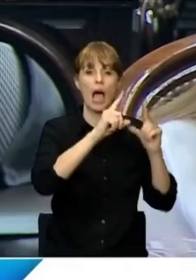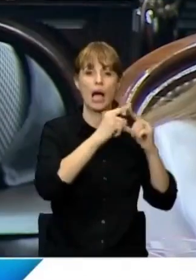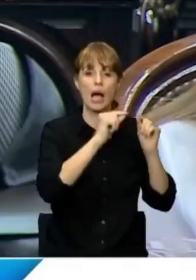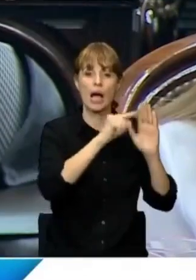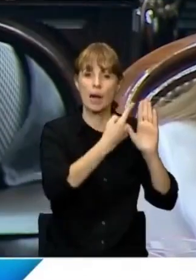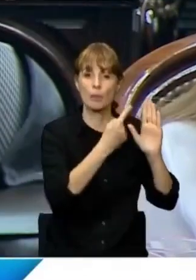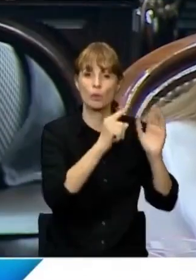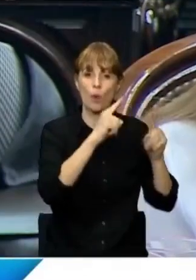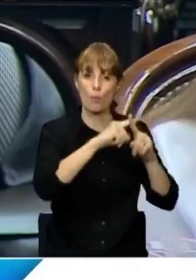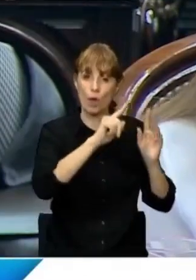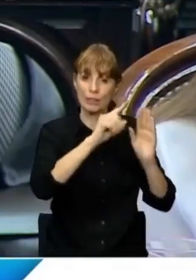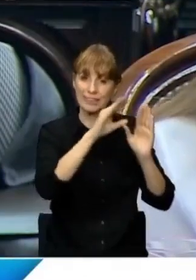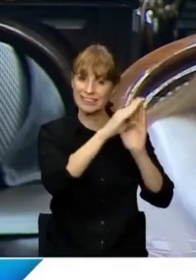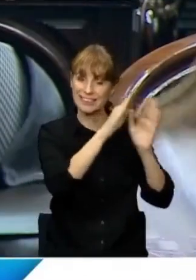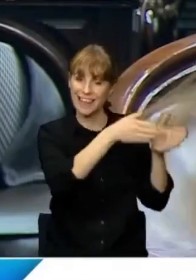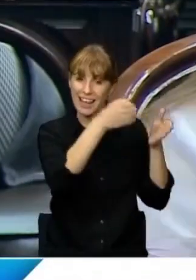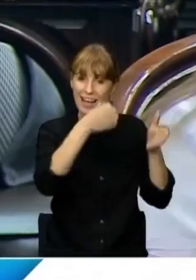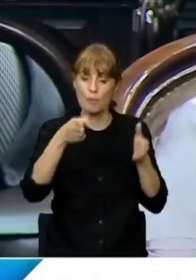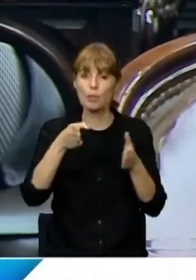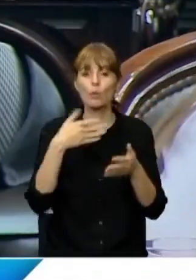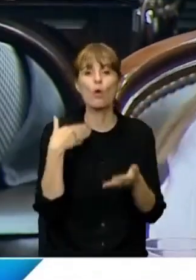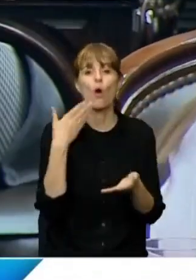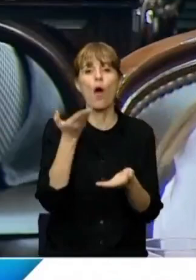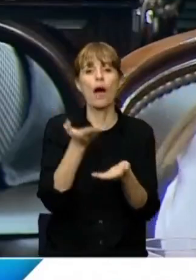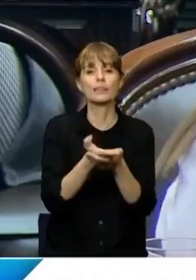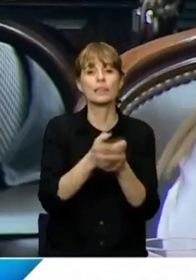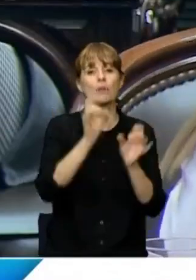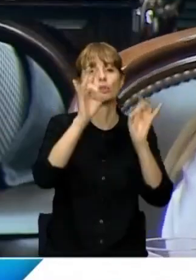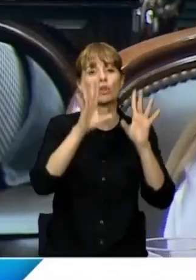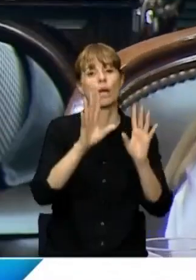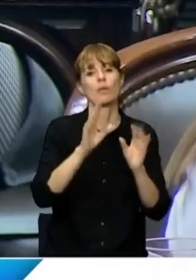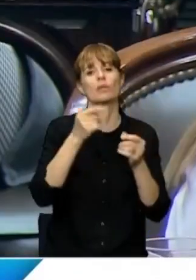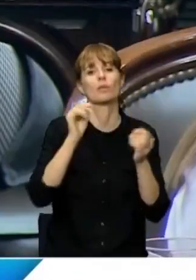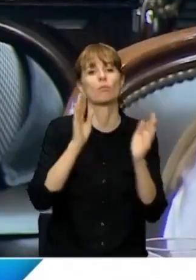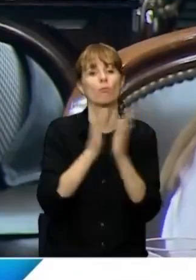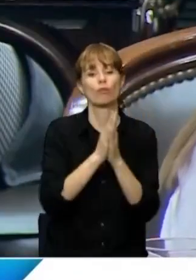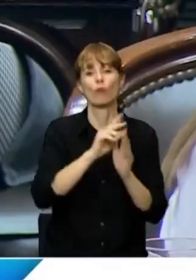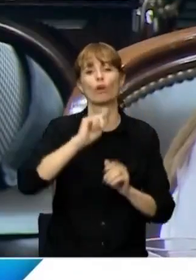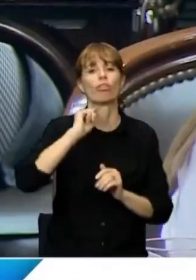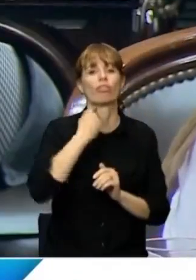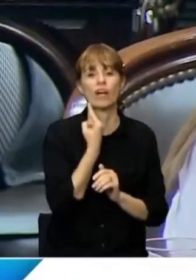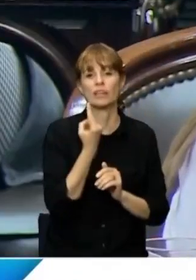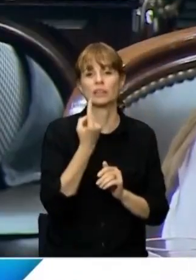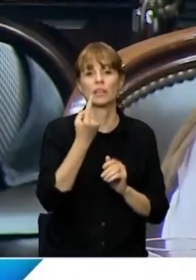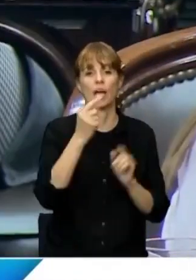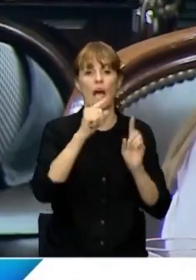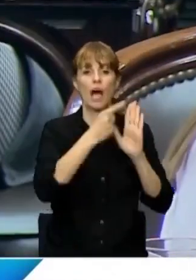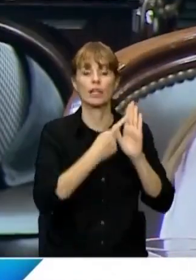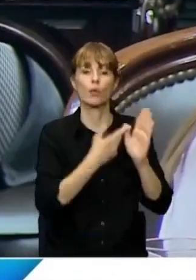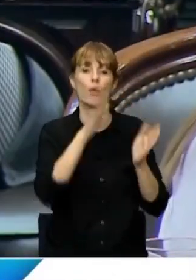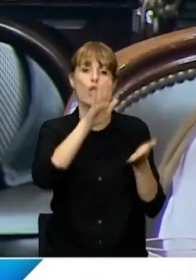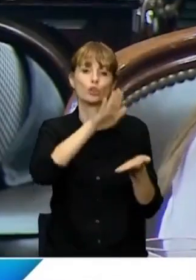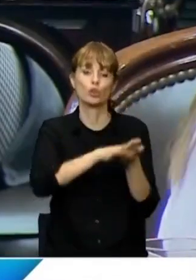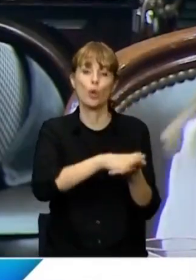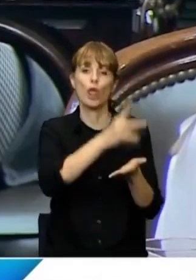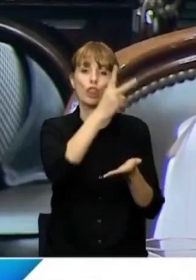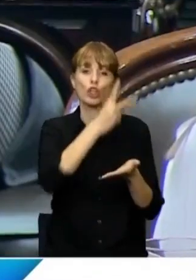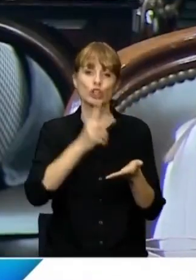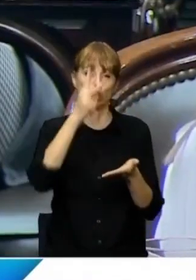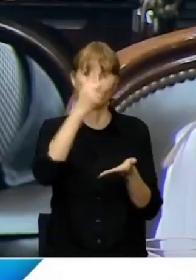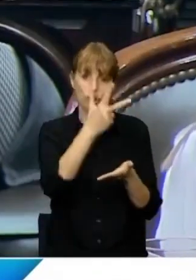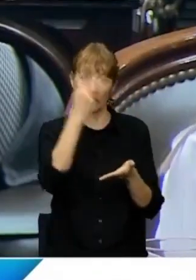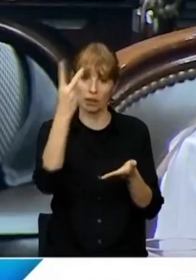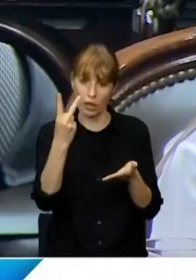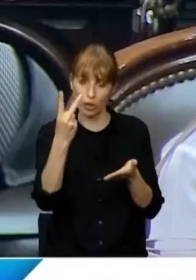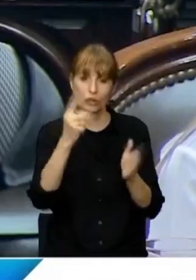capítulo, nosotros acercamos una propuesta de solamente 13 artículos sobre 232, 13